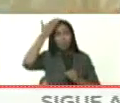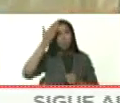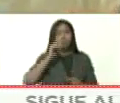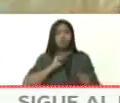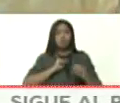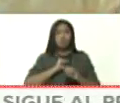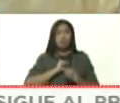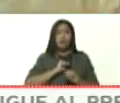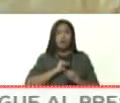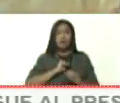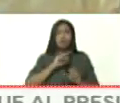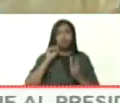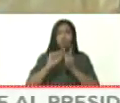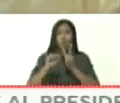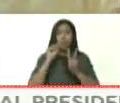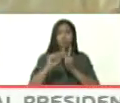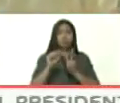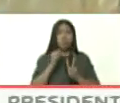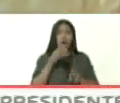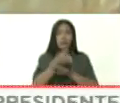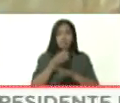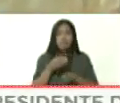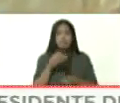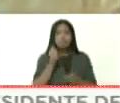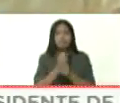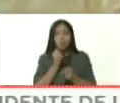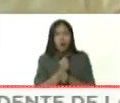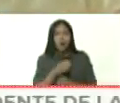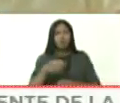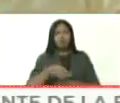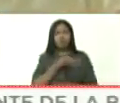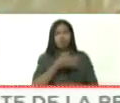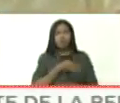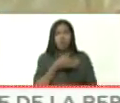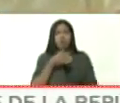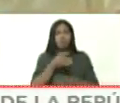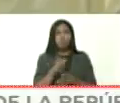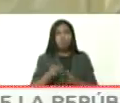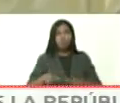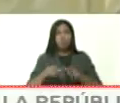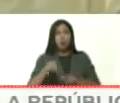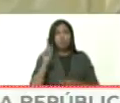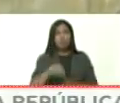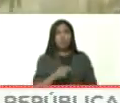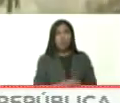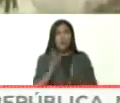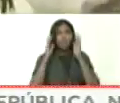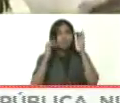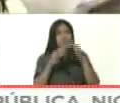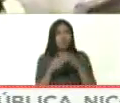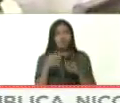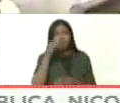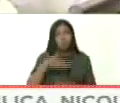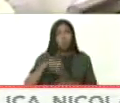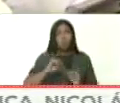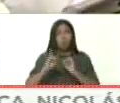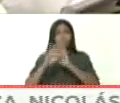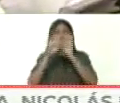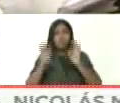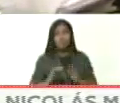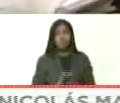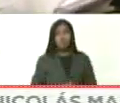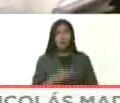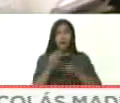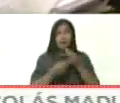calle haciendo el trabajo social, el trabajo de gobierno popular, atendiendo al pueblo.